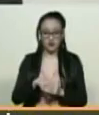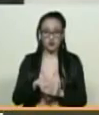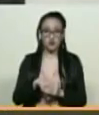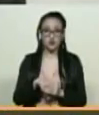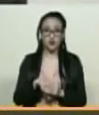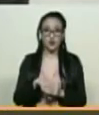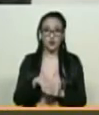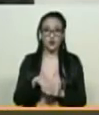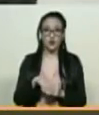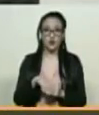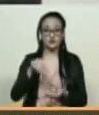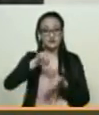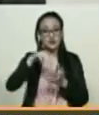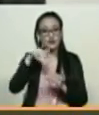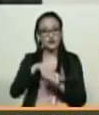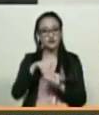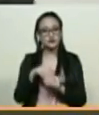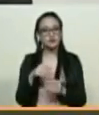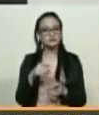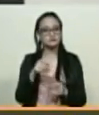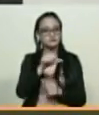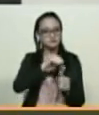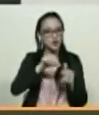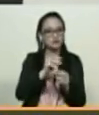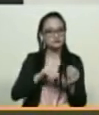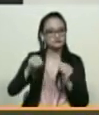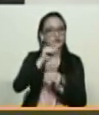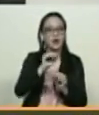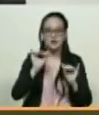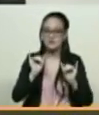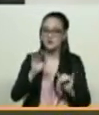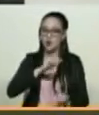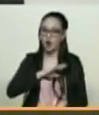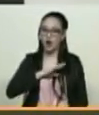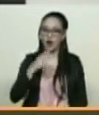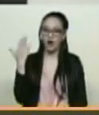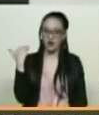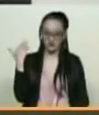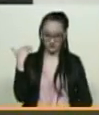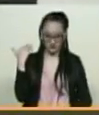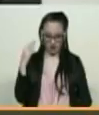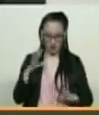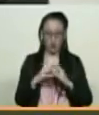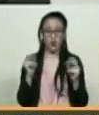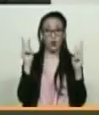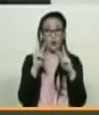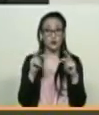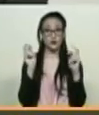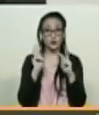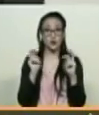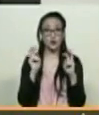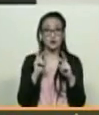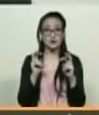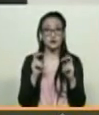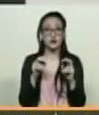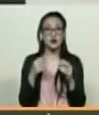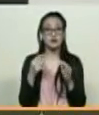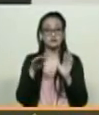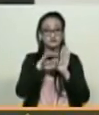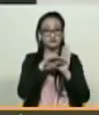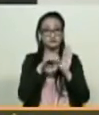en los puntos originales y tradicionales y la realización de todas las auditorías técnicas con los estándares que